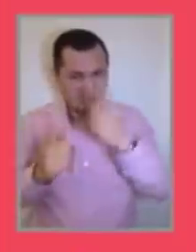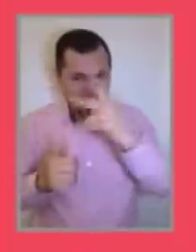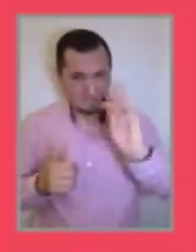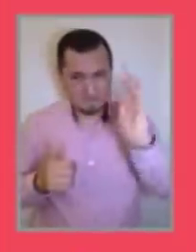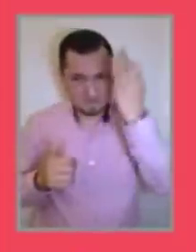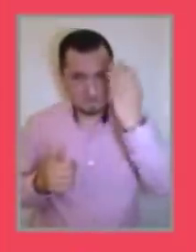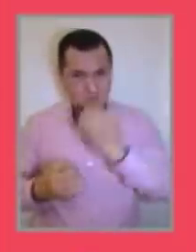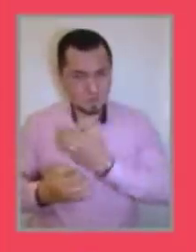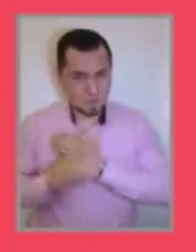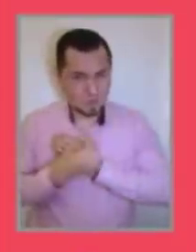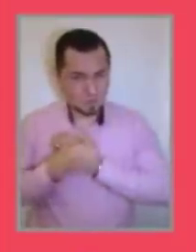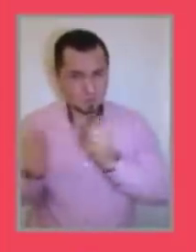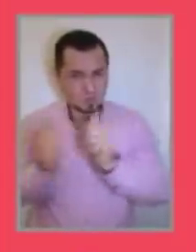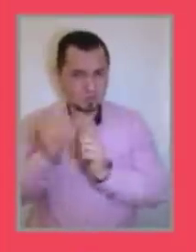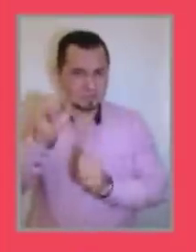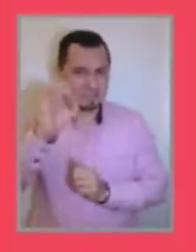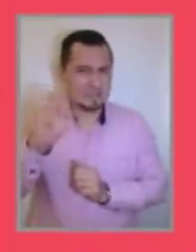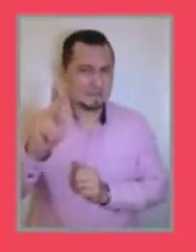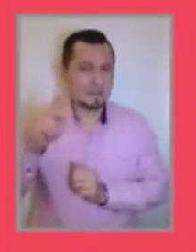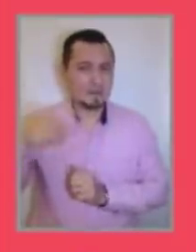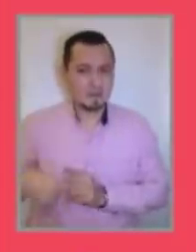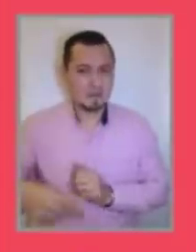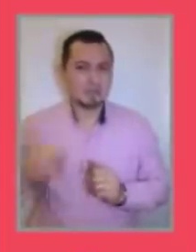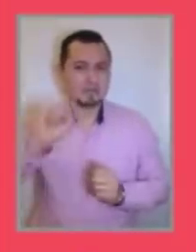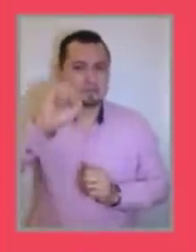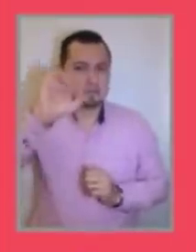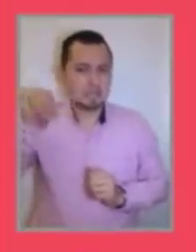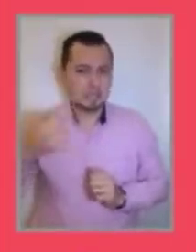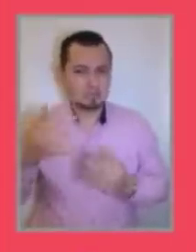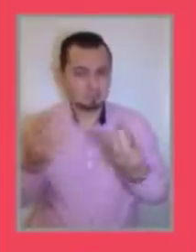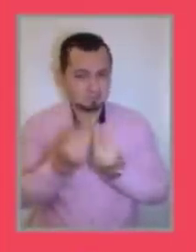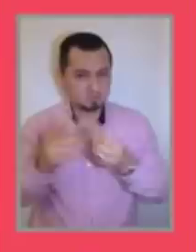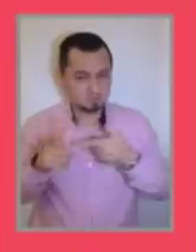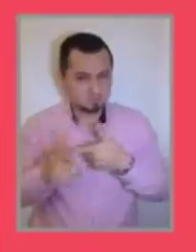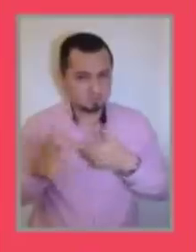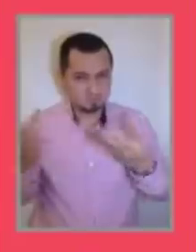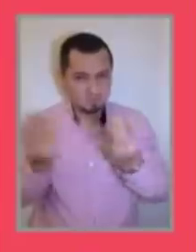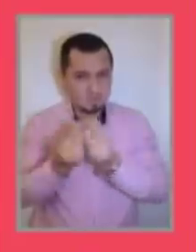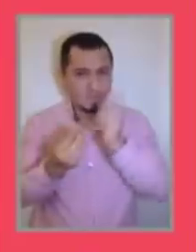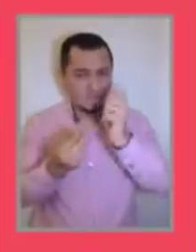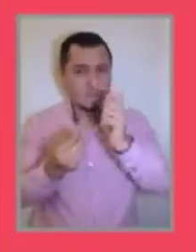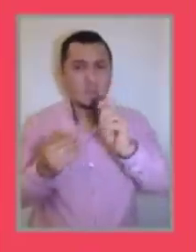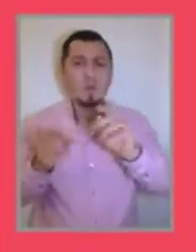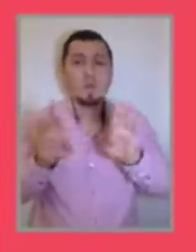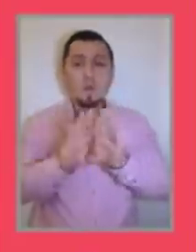de educación? Y las medidas anteriormente mencionadas se aplican para escuelas tanto públicas